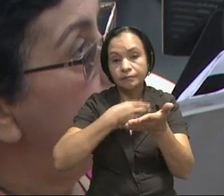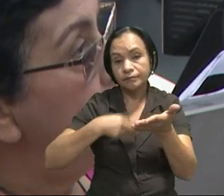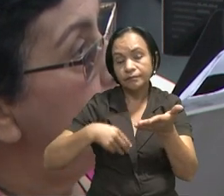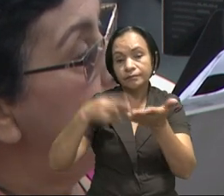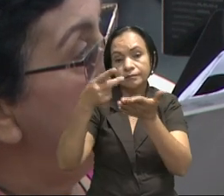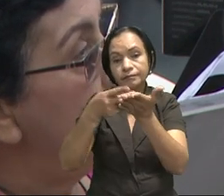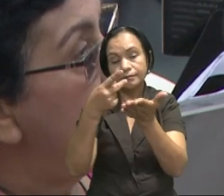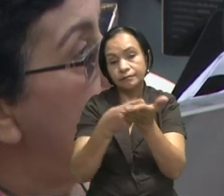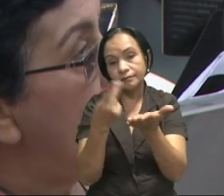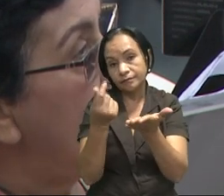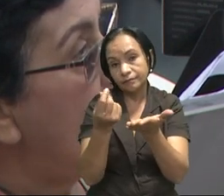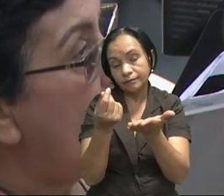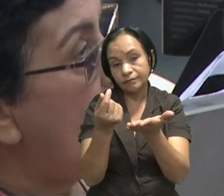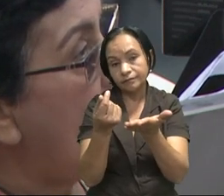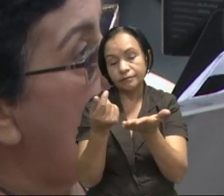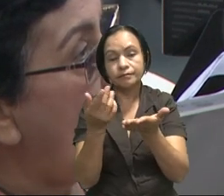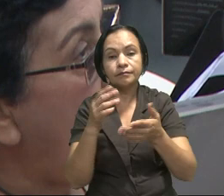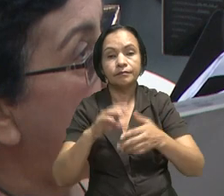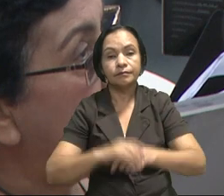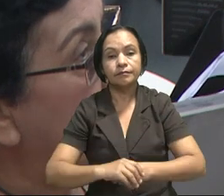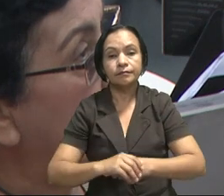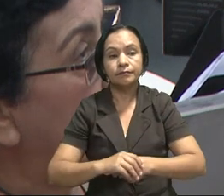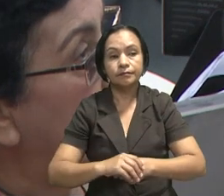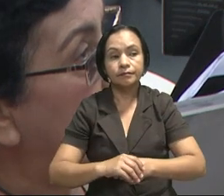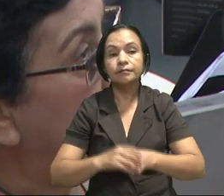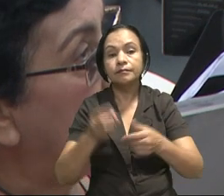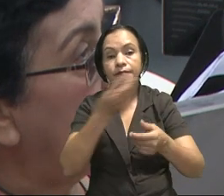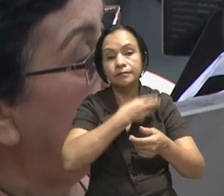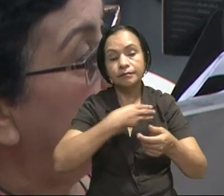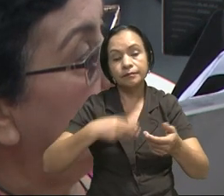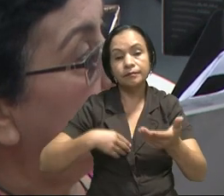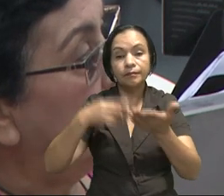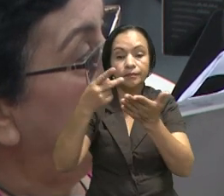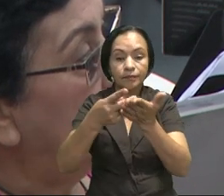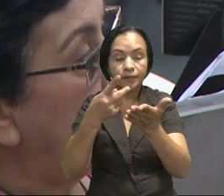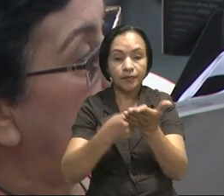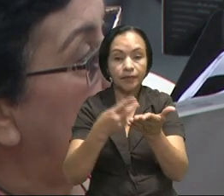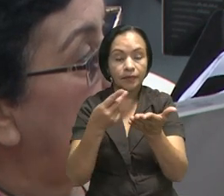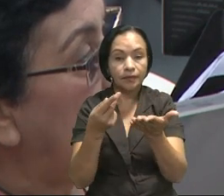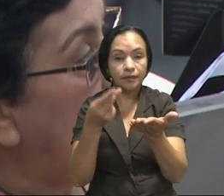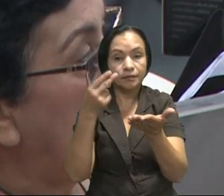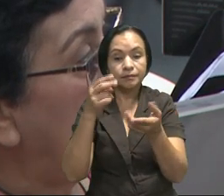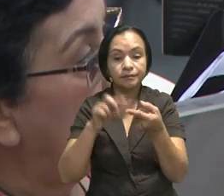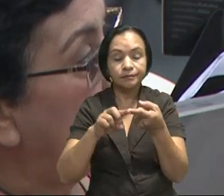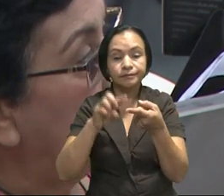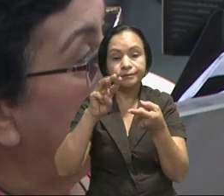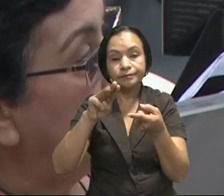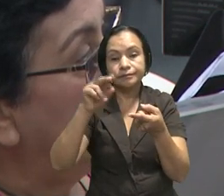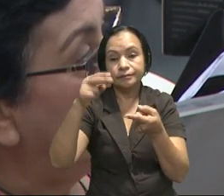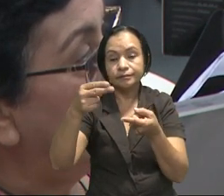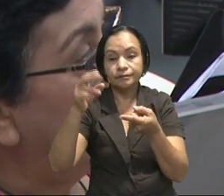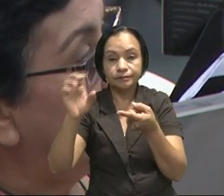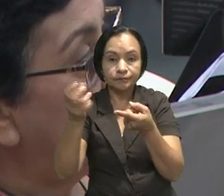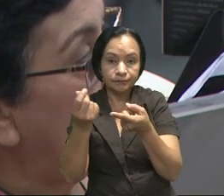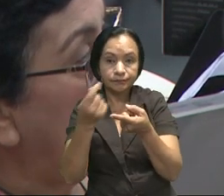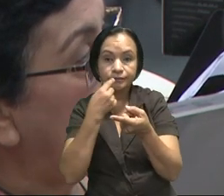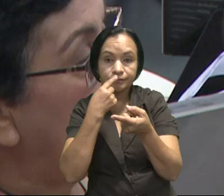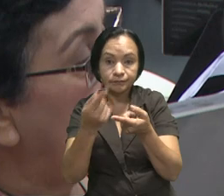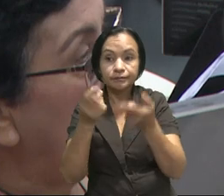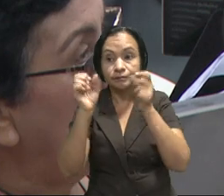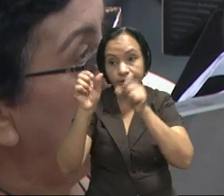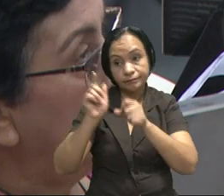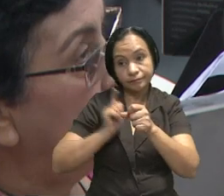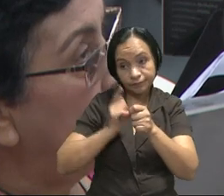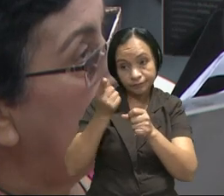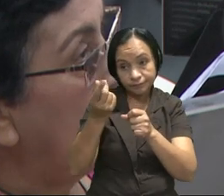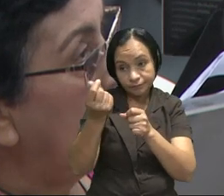de Hacienda para lo de su cargo. El Ministerio de Hacienda se consultó acerca de la disponibilidad